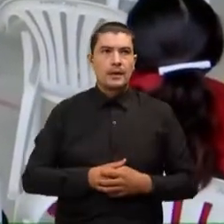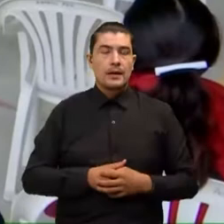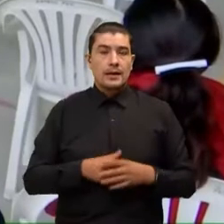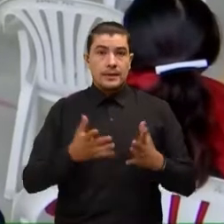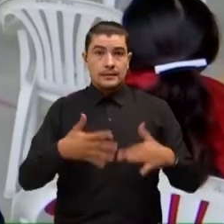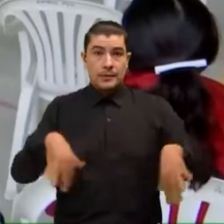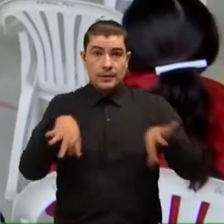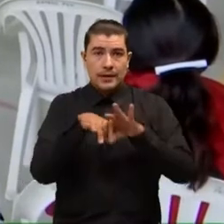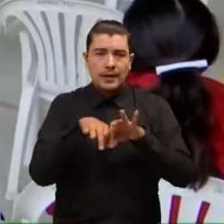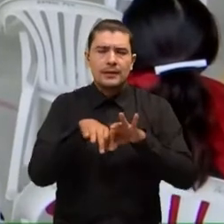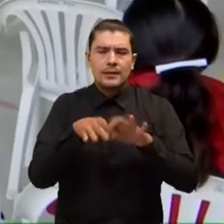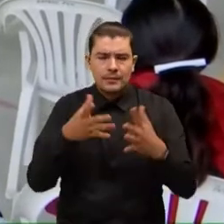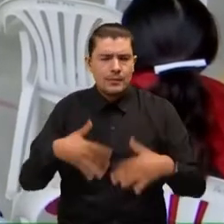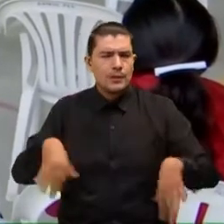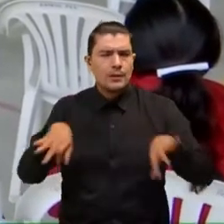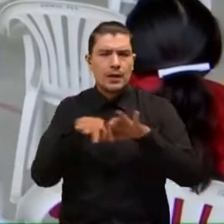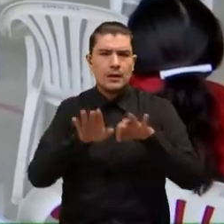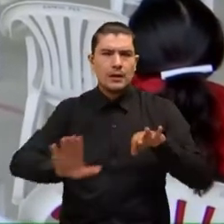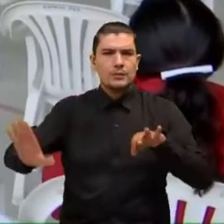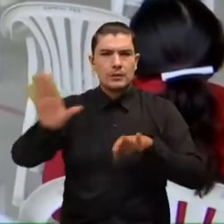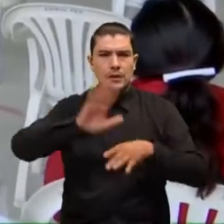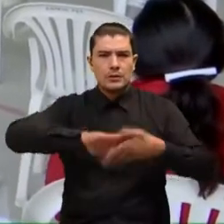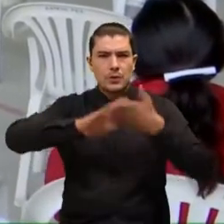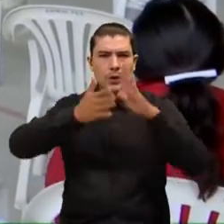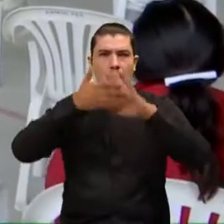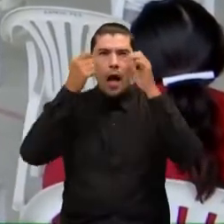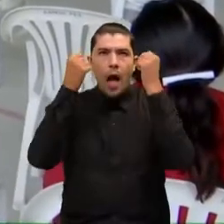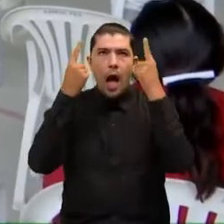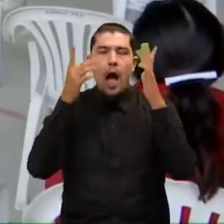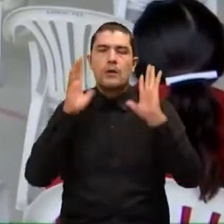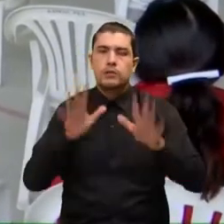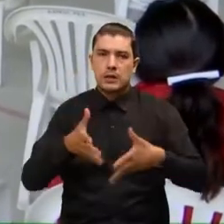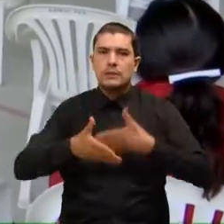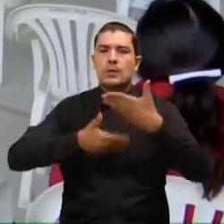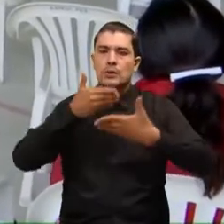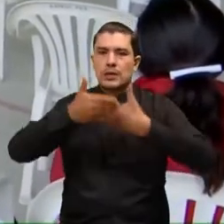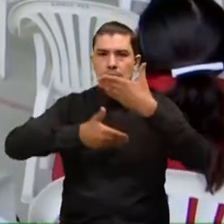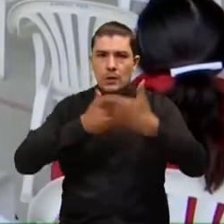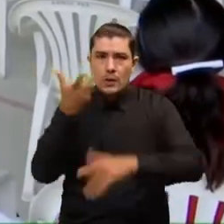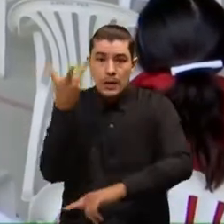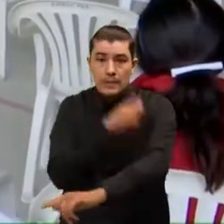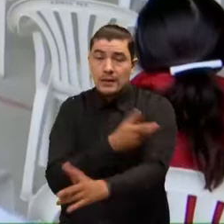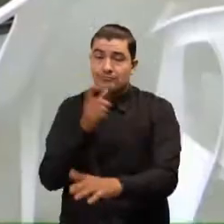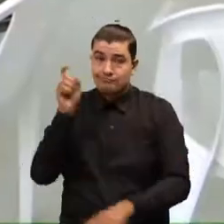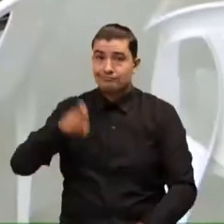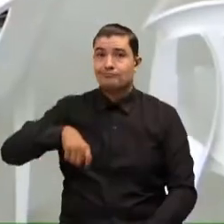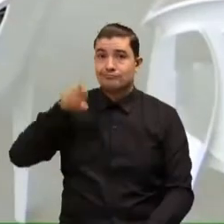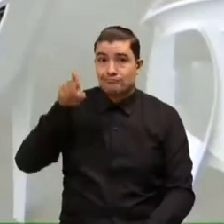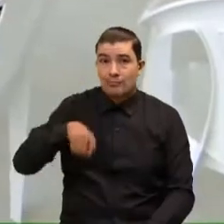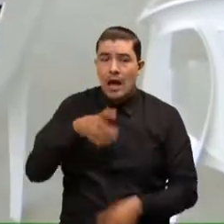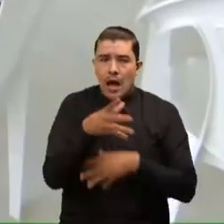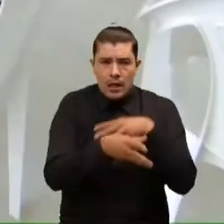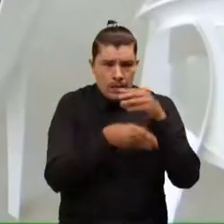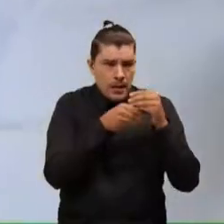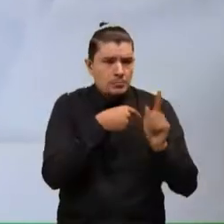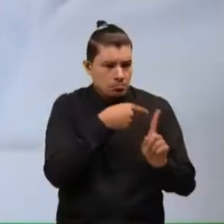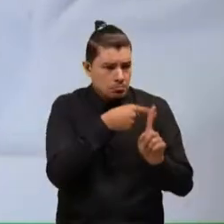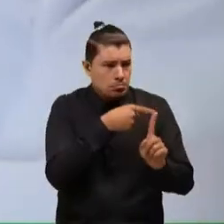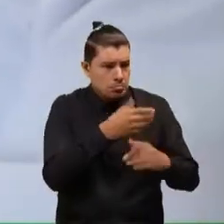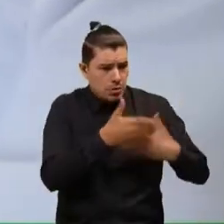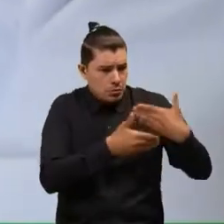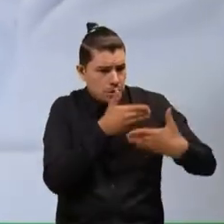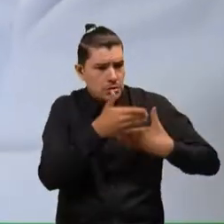que la comunidad entienda que es un proceso necesario y afortunadamente se están cumpliendo las